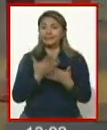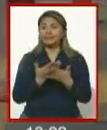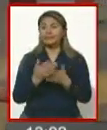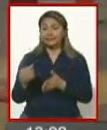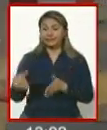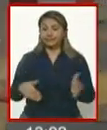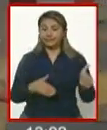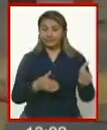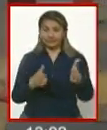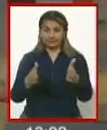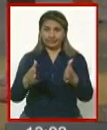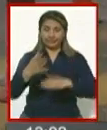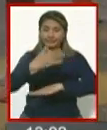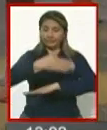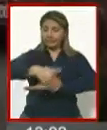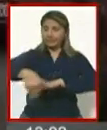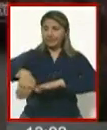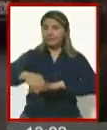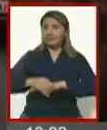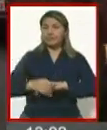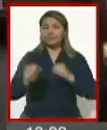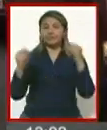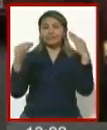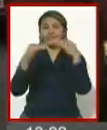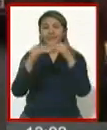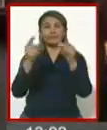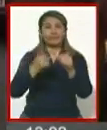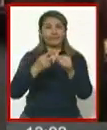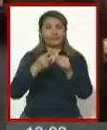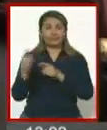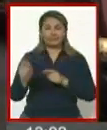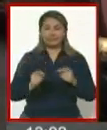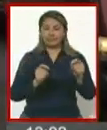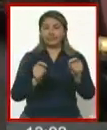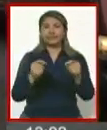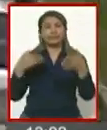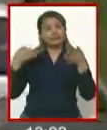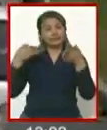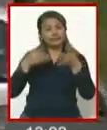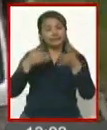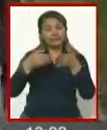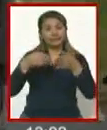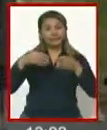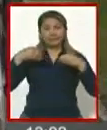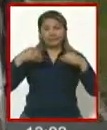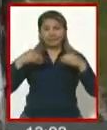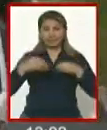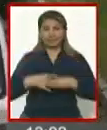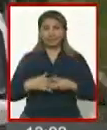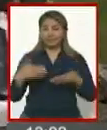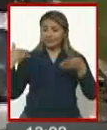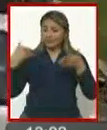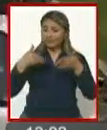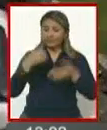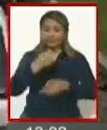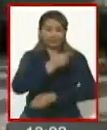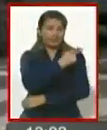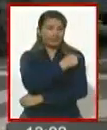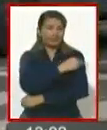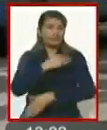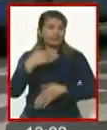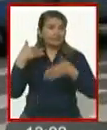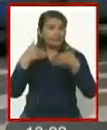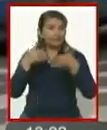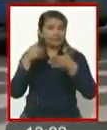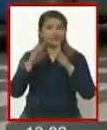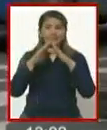las vías, en las radiales, en las avenidas troncales, y el transporte público debe acercarse a un mercado, debe acercarse a un hospital, debe